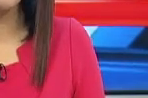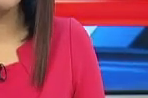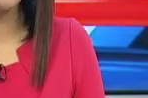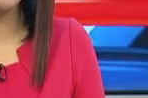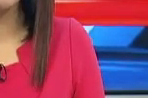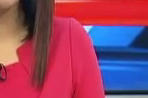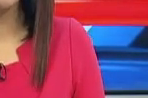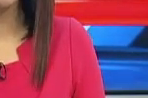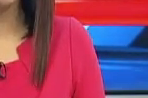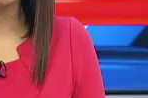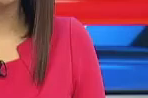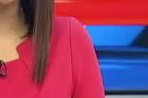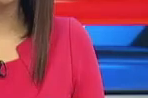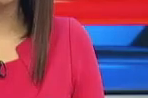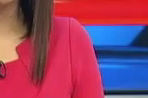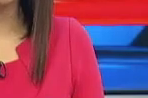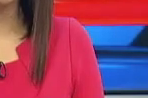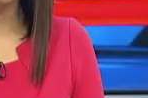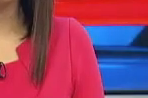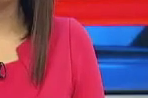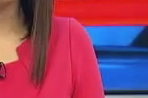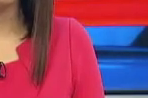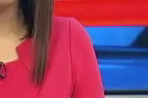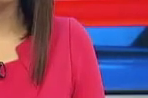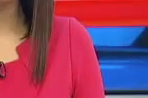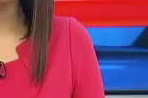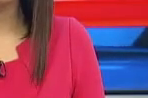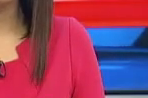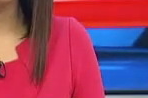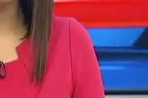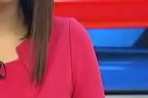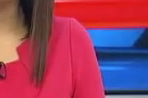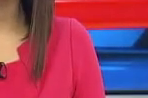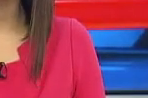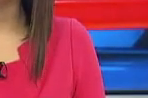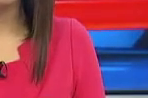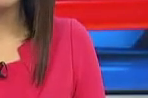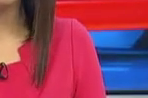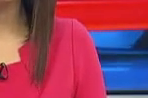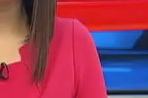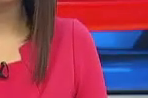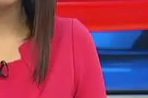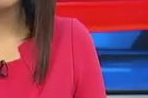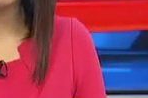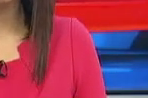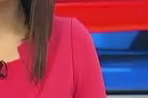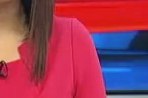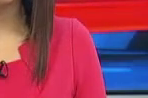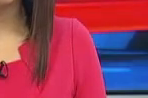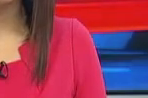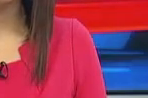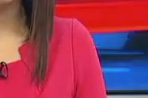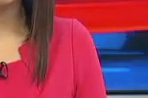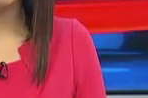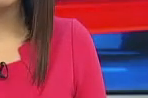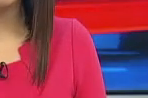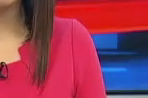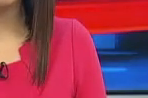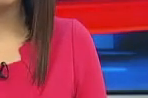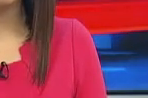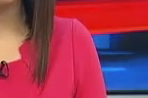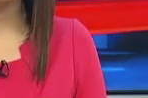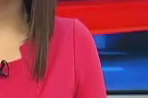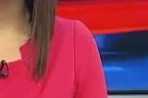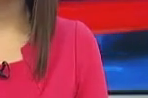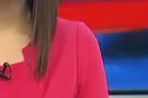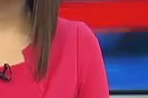todos. Así es, y como vimos, debería ser la mascarilla quirúrgica, que es un poco más liviana, por así decirlo, pero guarda todas las medidas